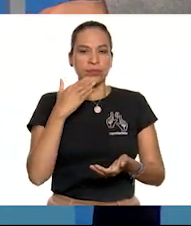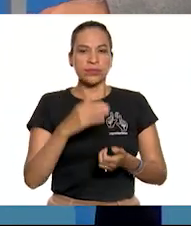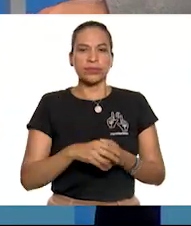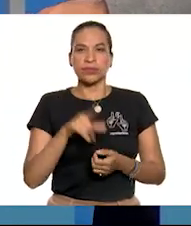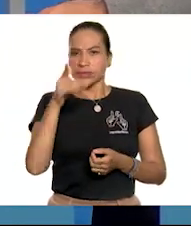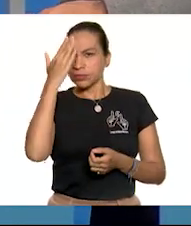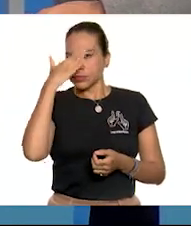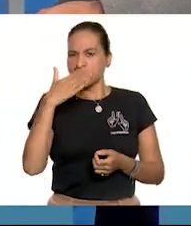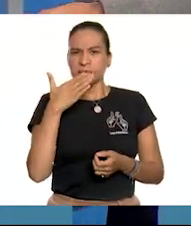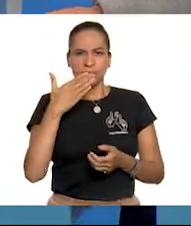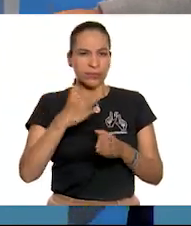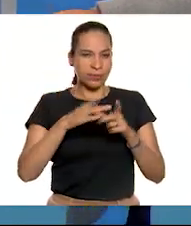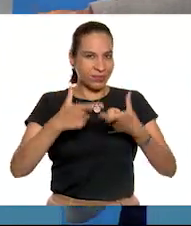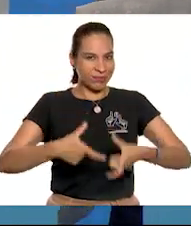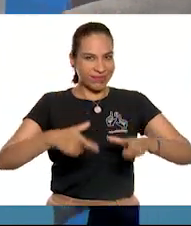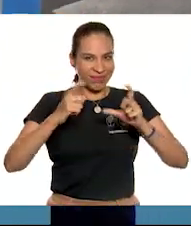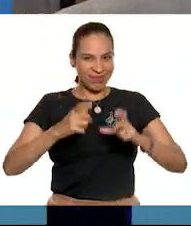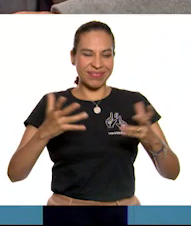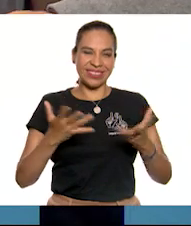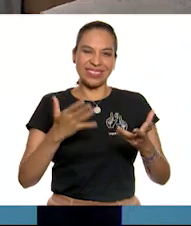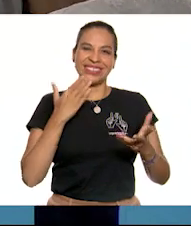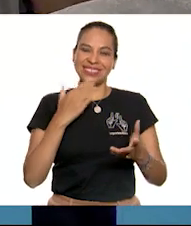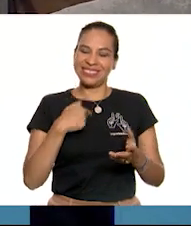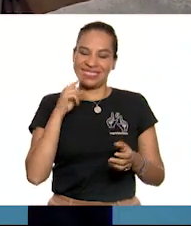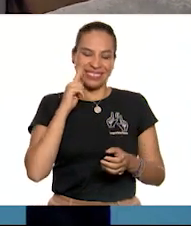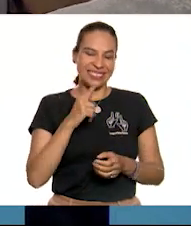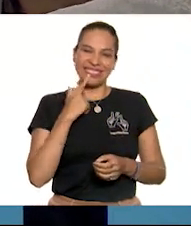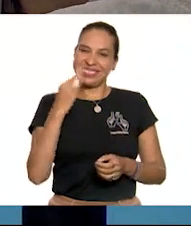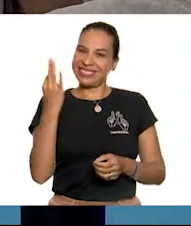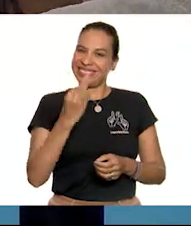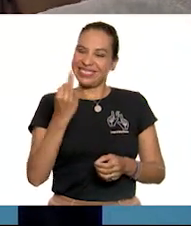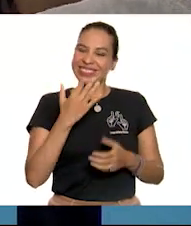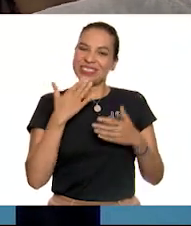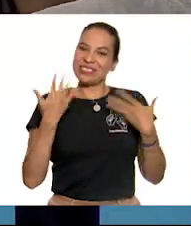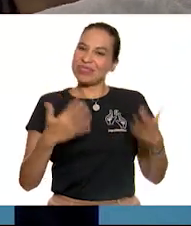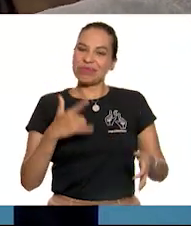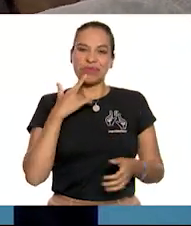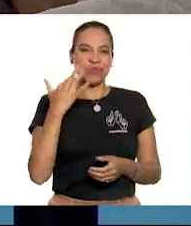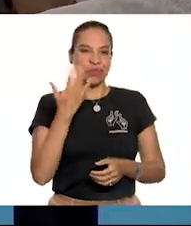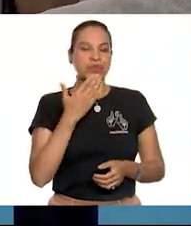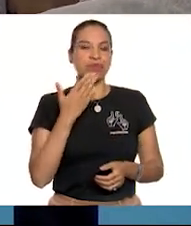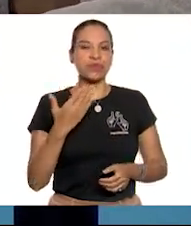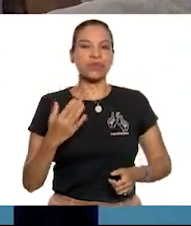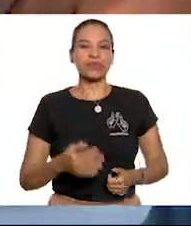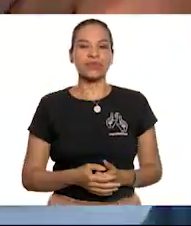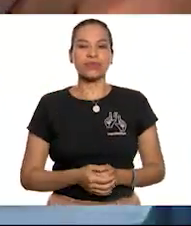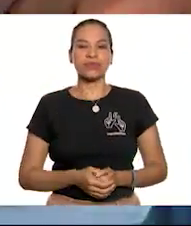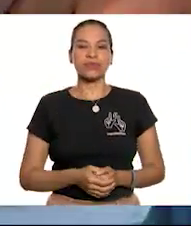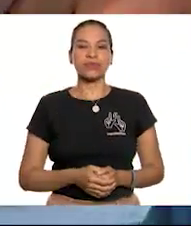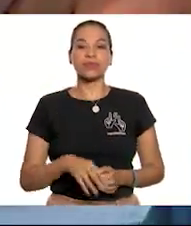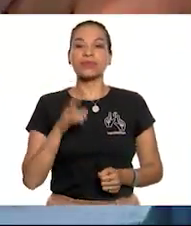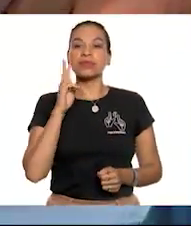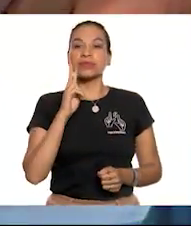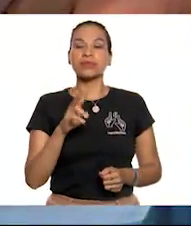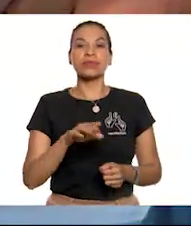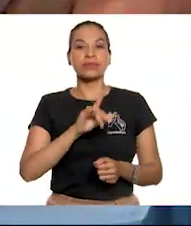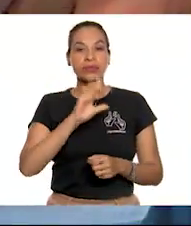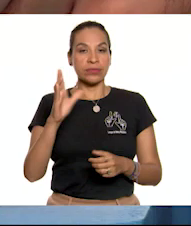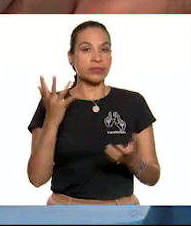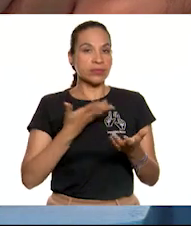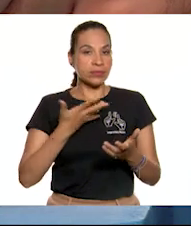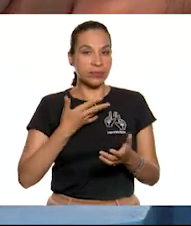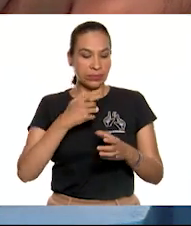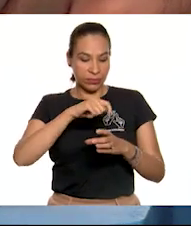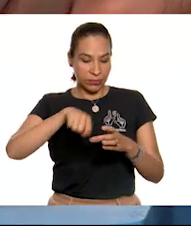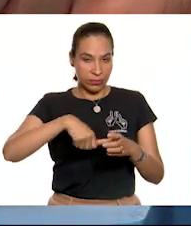ve que sabes hacer hot cakes. Ay, me quedan unos de arena. Uf, buenísimos. Mira. Y una vez que ya lo